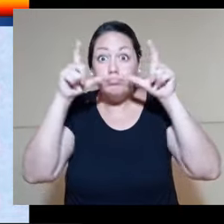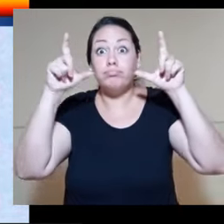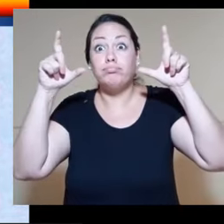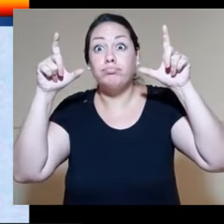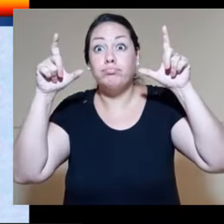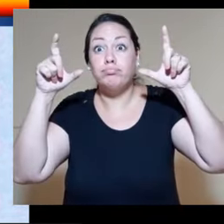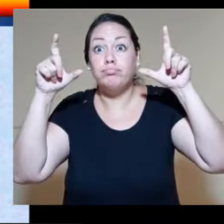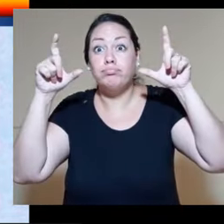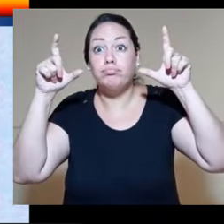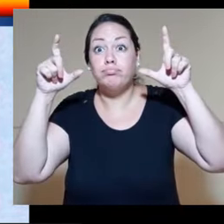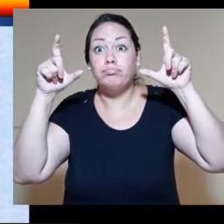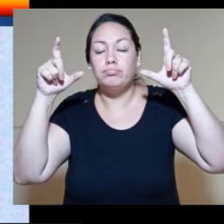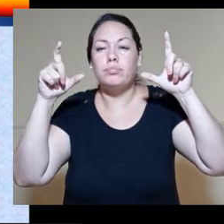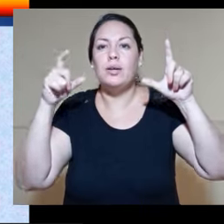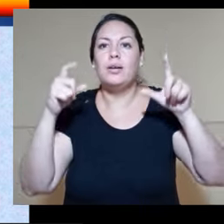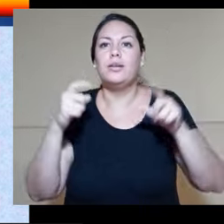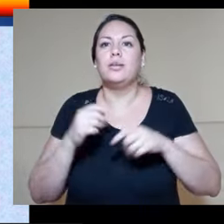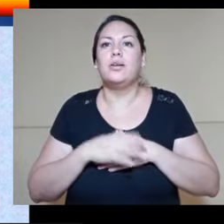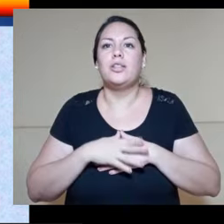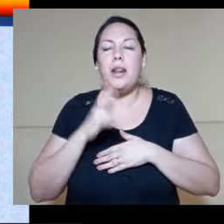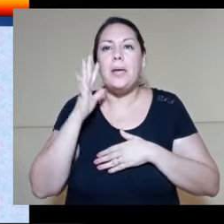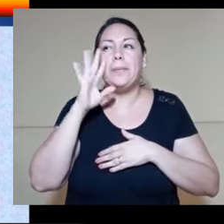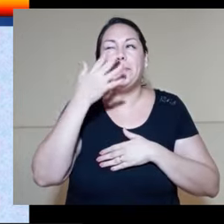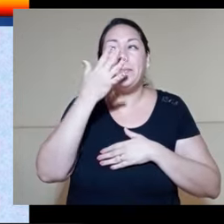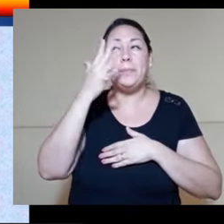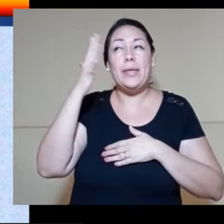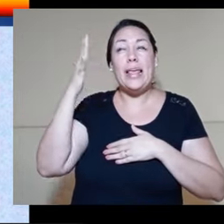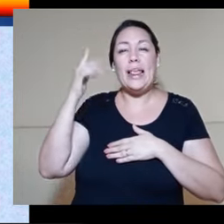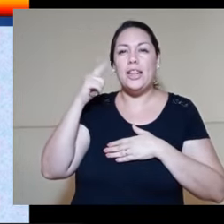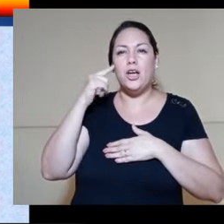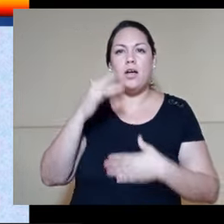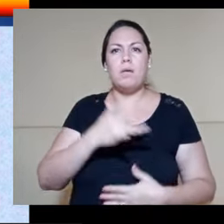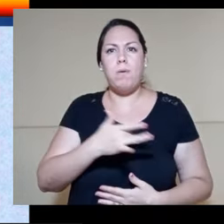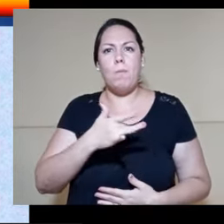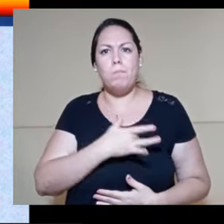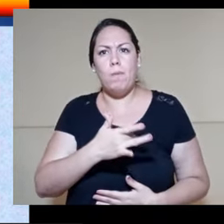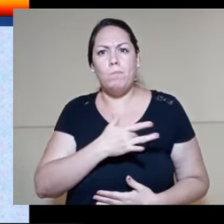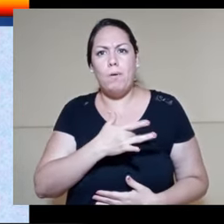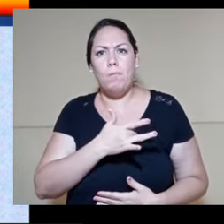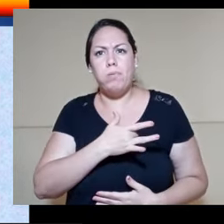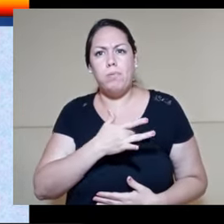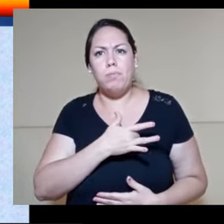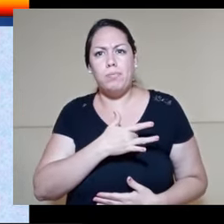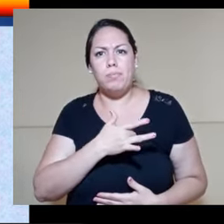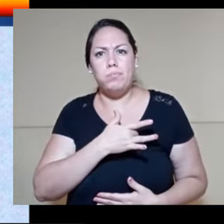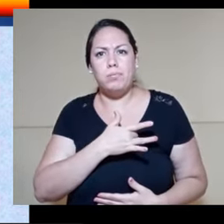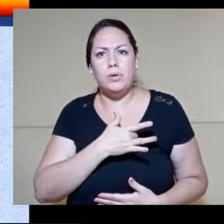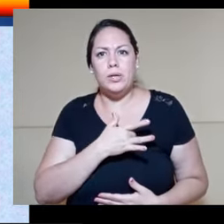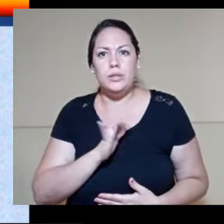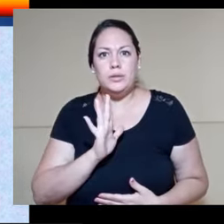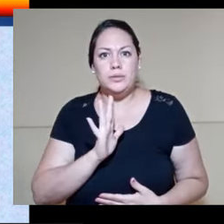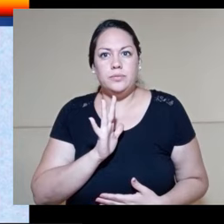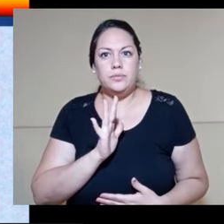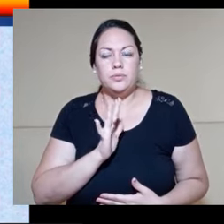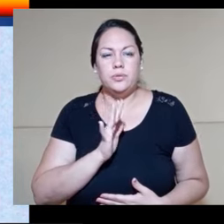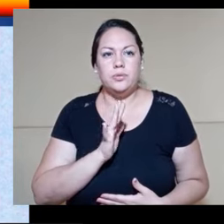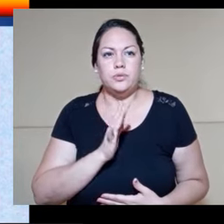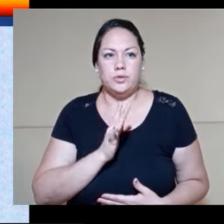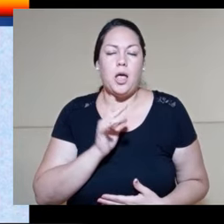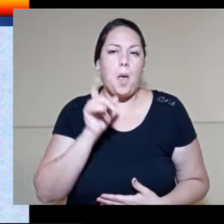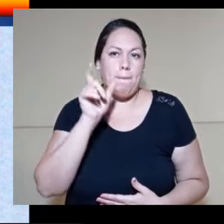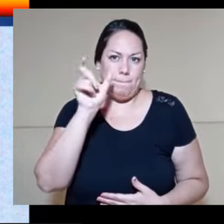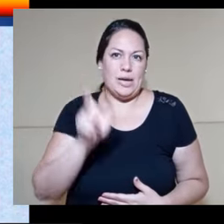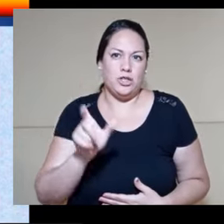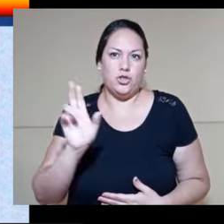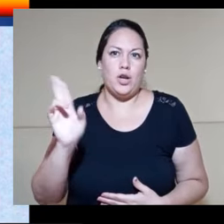Está muy abierto, está Que muy... grita, que tiene los ojos abiertos, que tiene midriasis, que está taquicárdico, que le